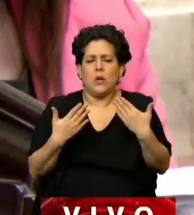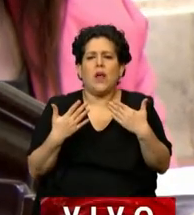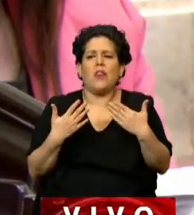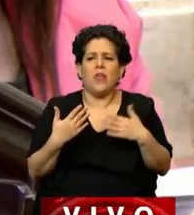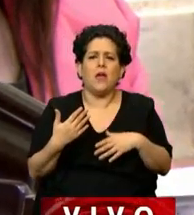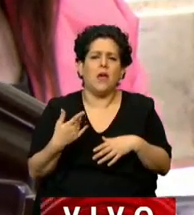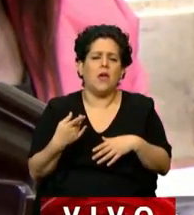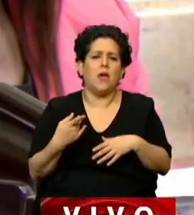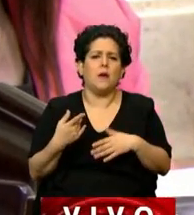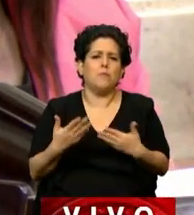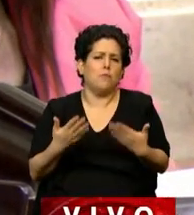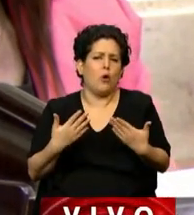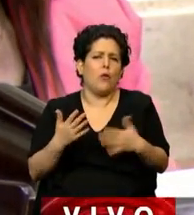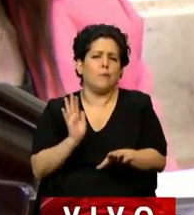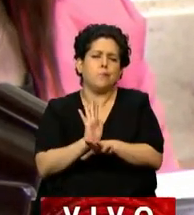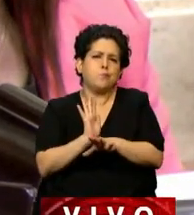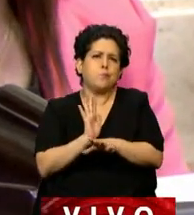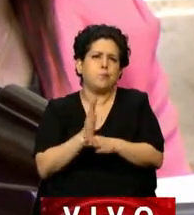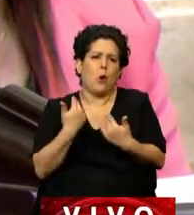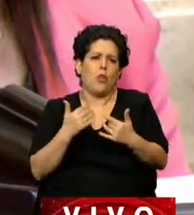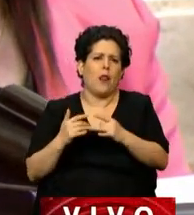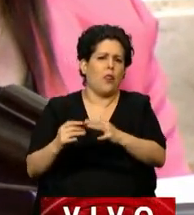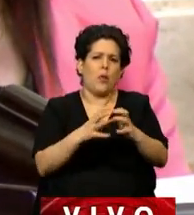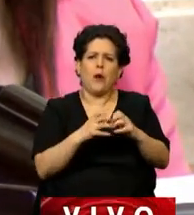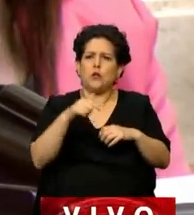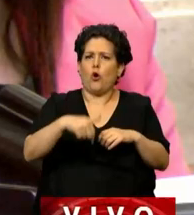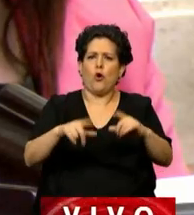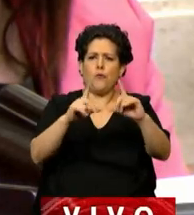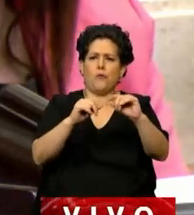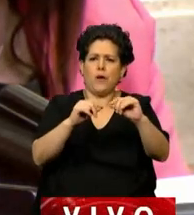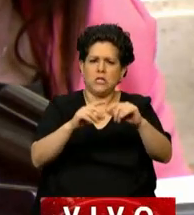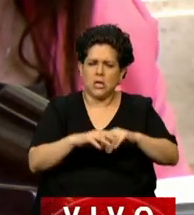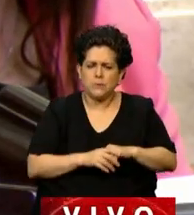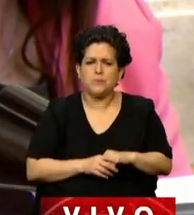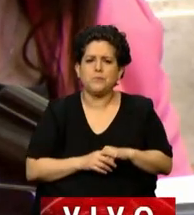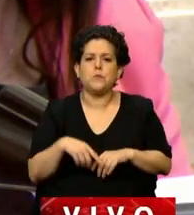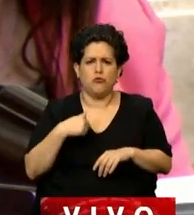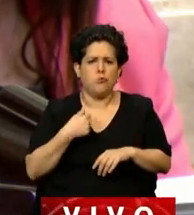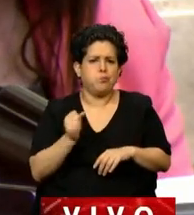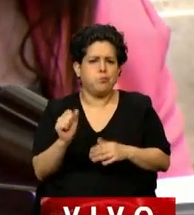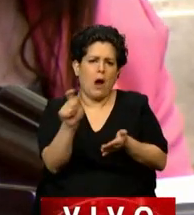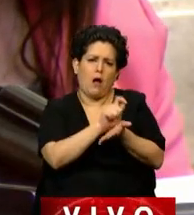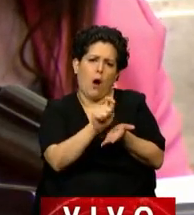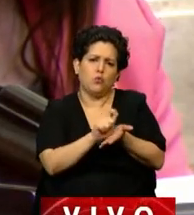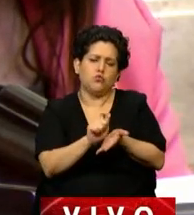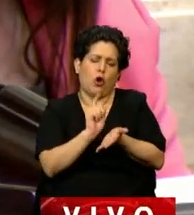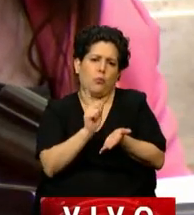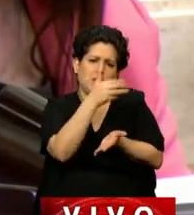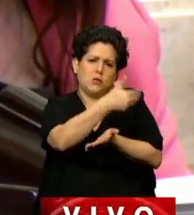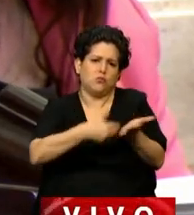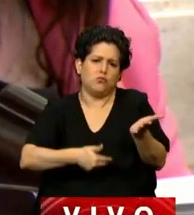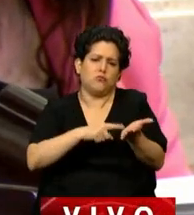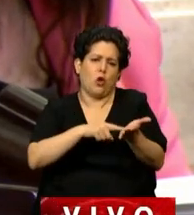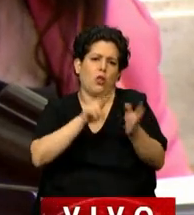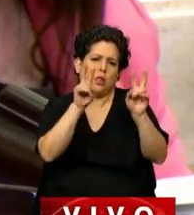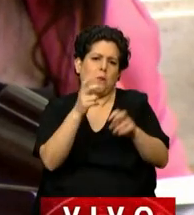de poder ponerlo en la agenda. Yo he sido uno de los autores de este proyecto de boleta